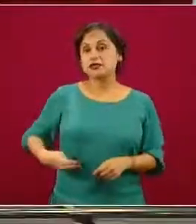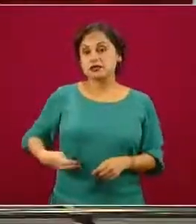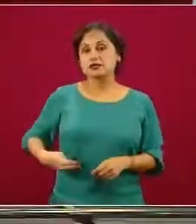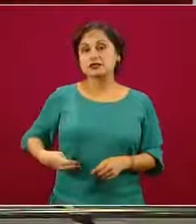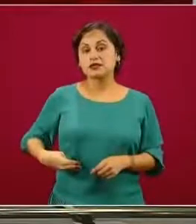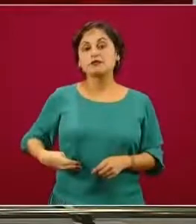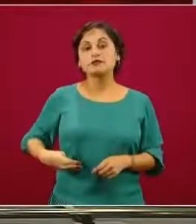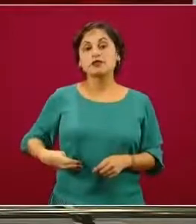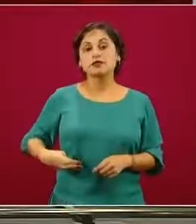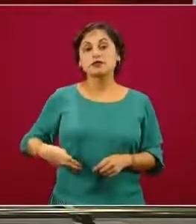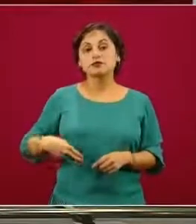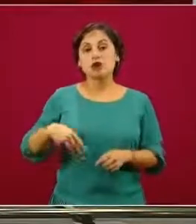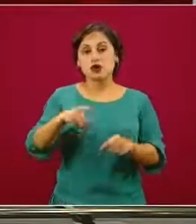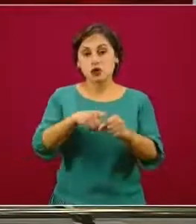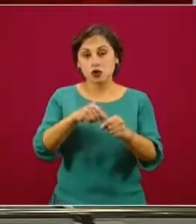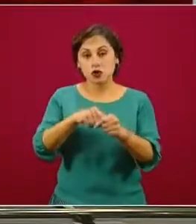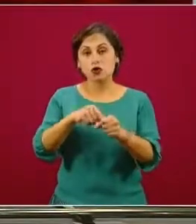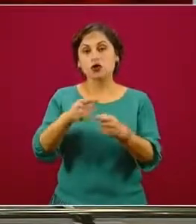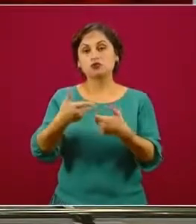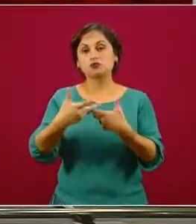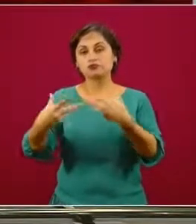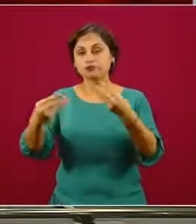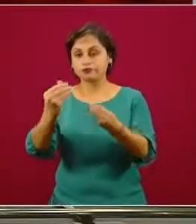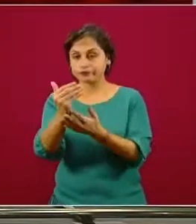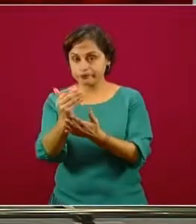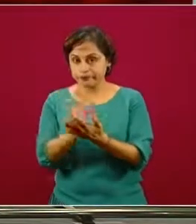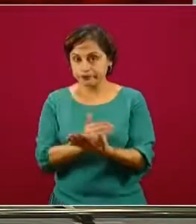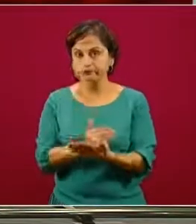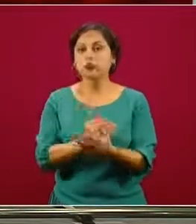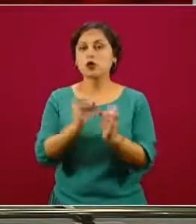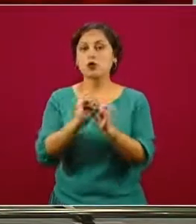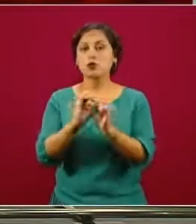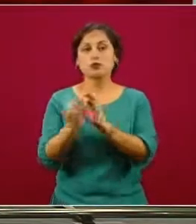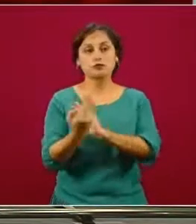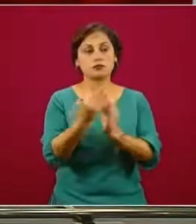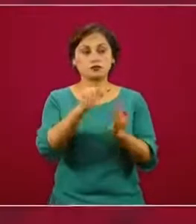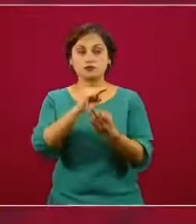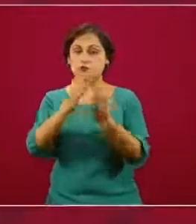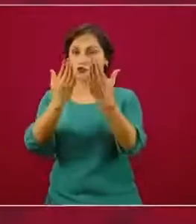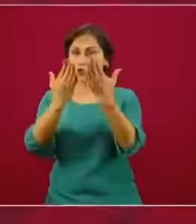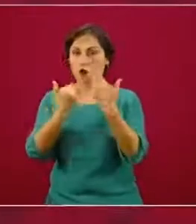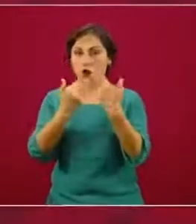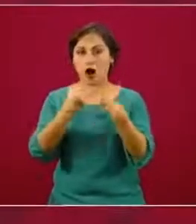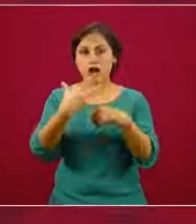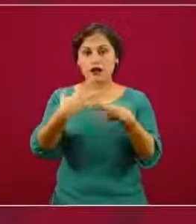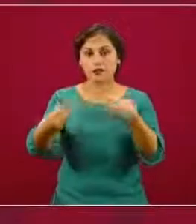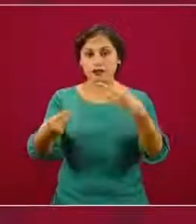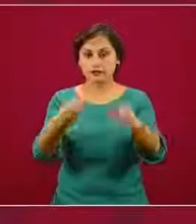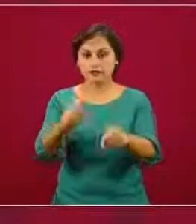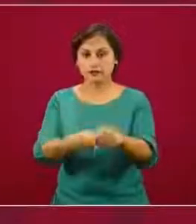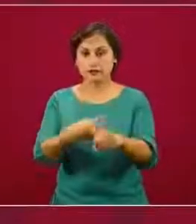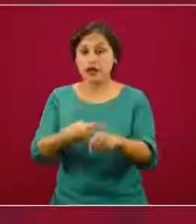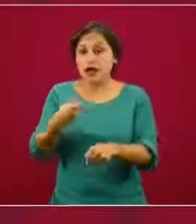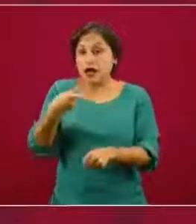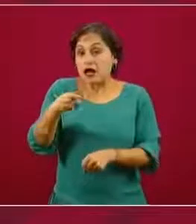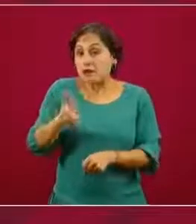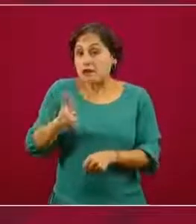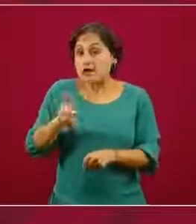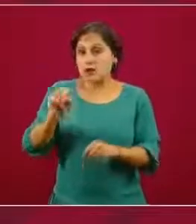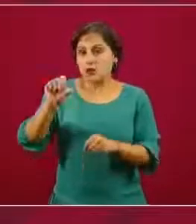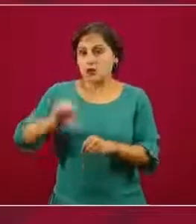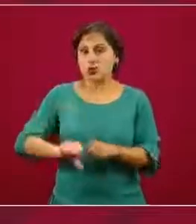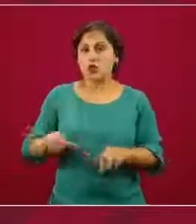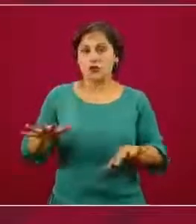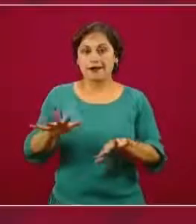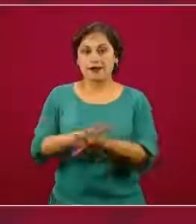nula transmisión, rodeados de municipios también sin transmisión. Pero puede estar ocurriendo esto, municipios como el de